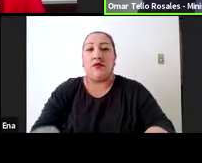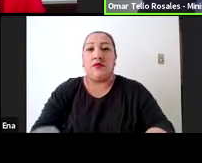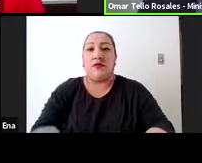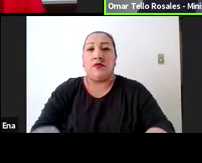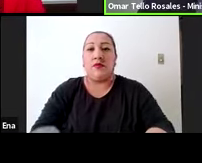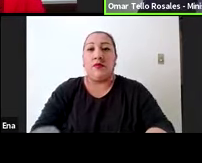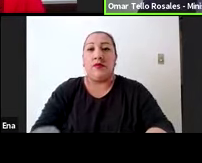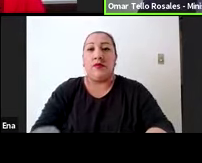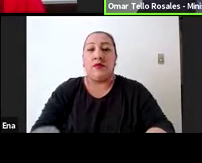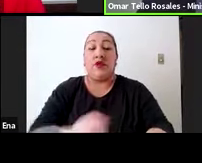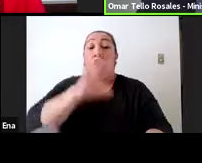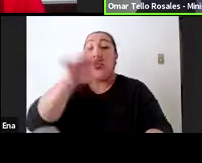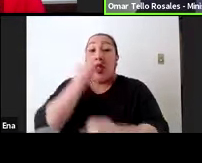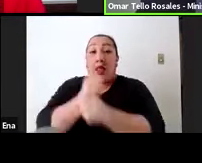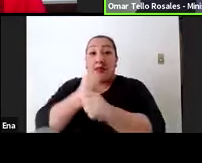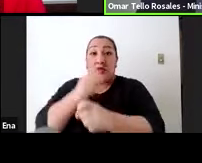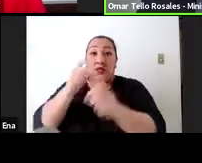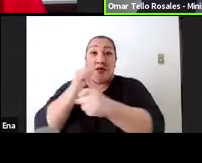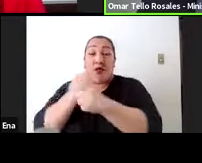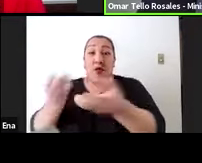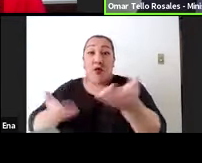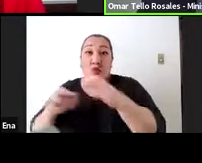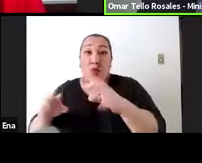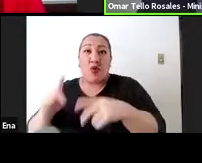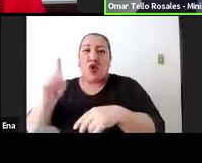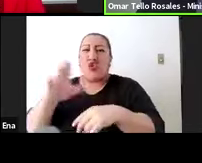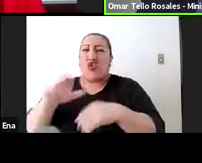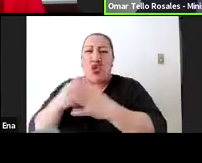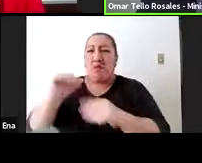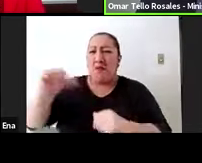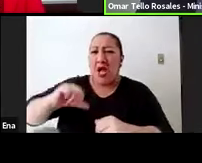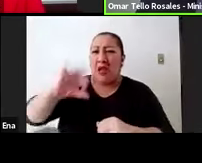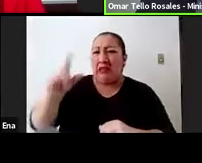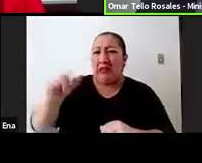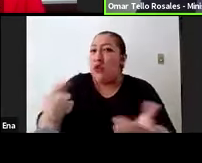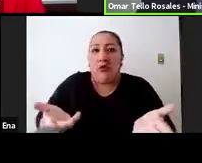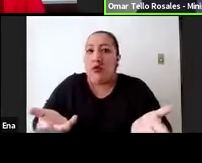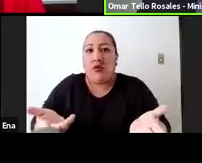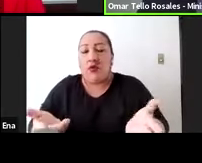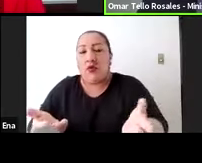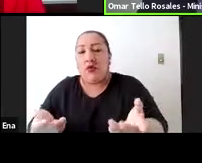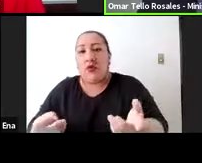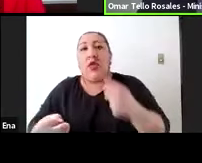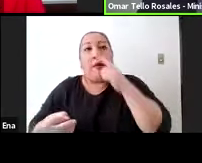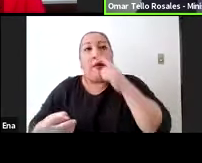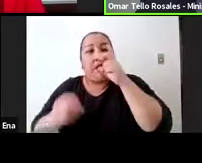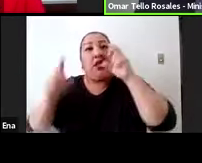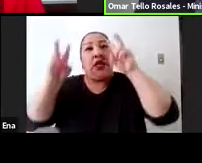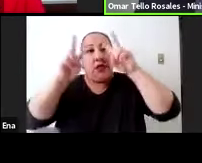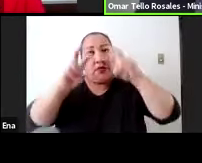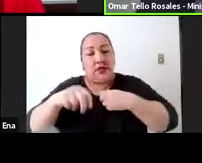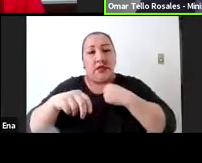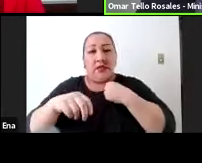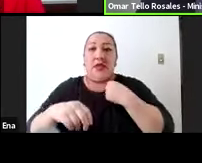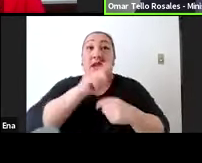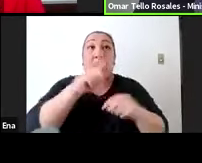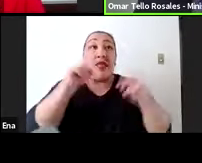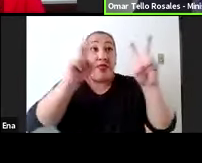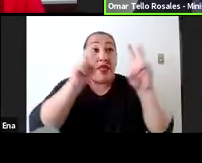público o en este caso ser servidor público, la condición de estado de necesidad. Cada caso se